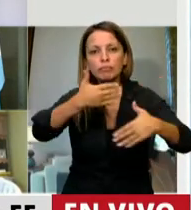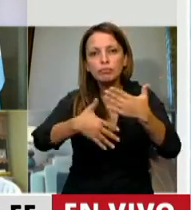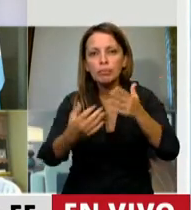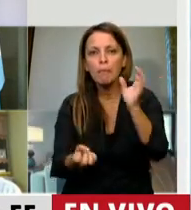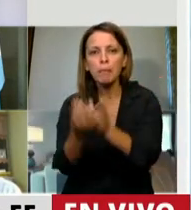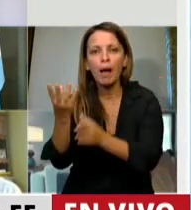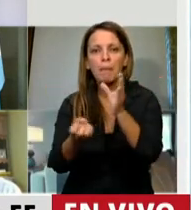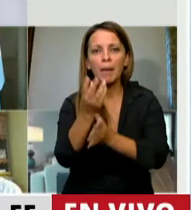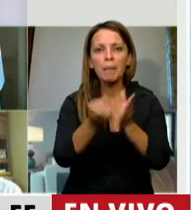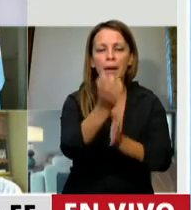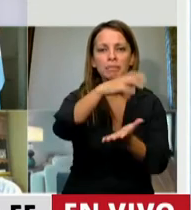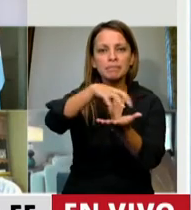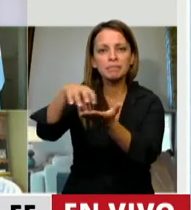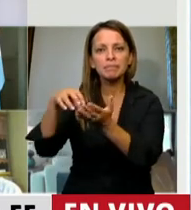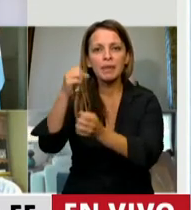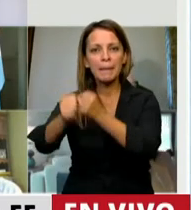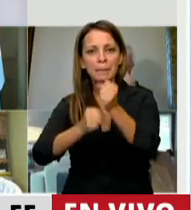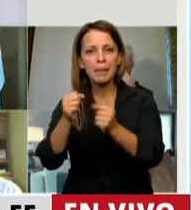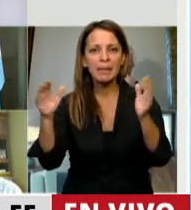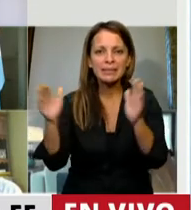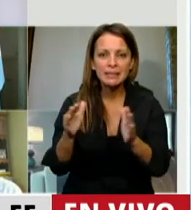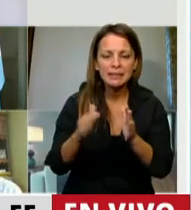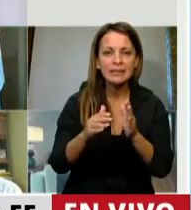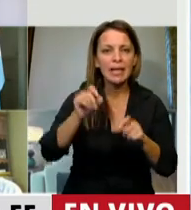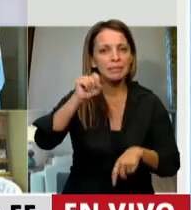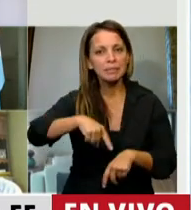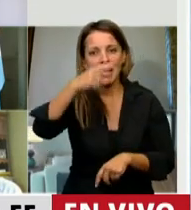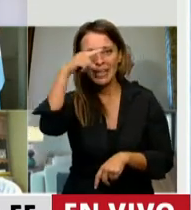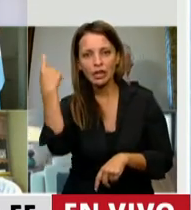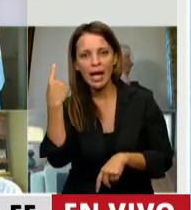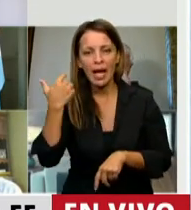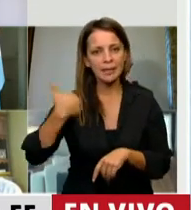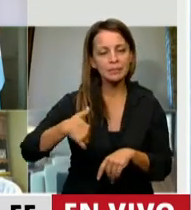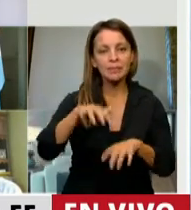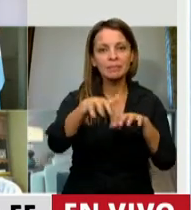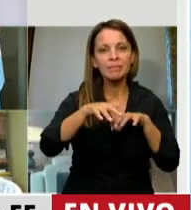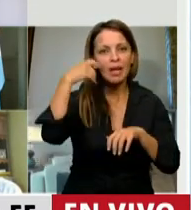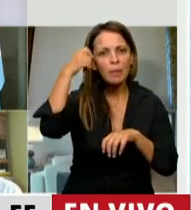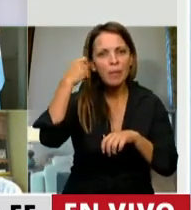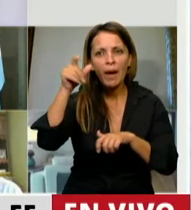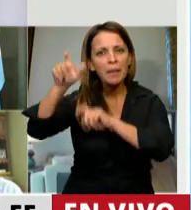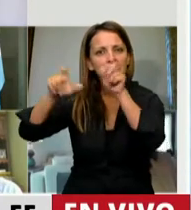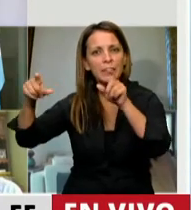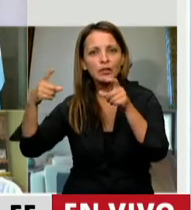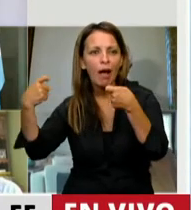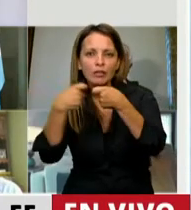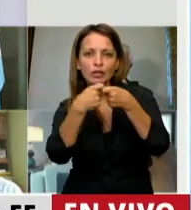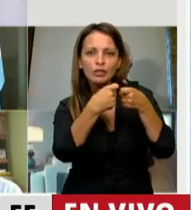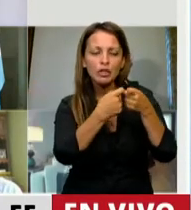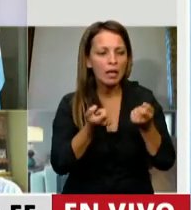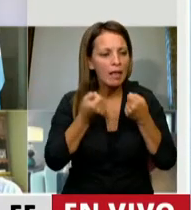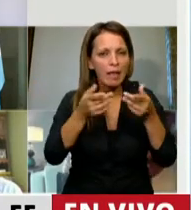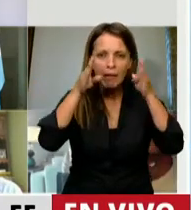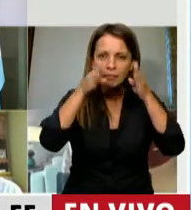pymes, inversiones nacionales, locales, gringo, agropecuarios que se asociaban para agregarle valor